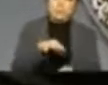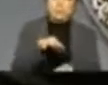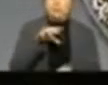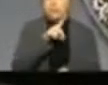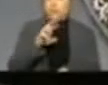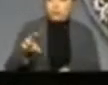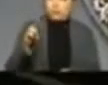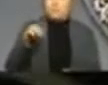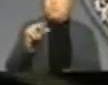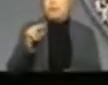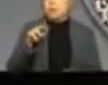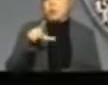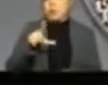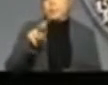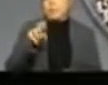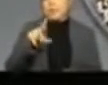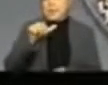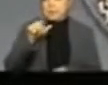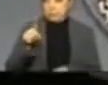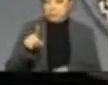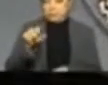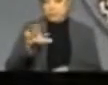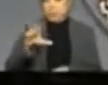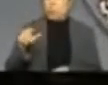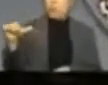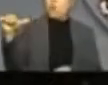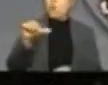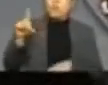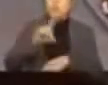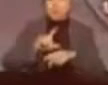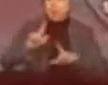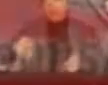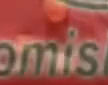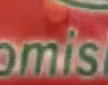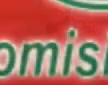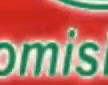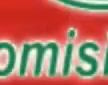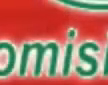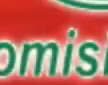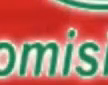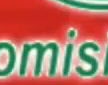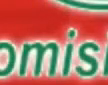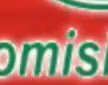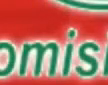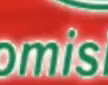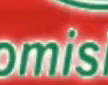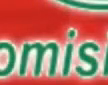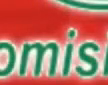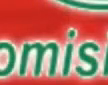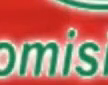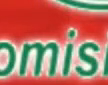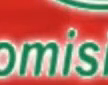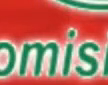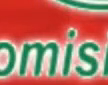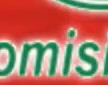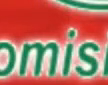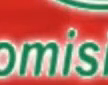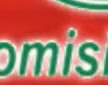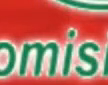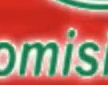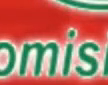tiene obstáculos en el camino. Se necesitan el bloque del